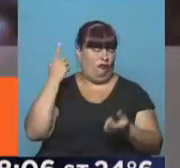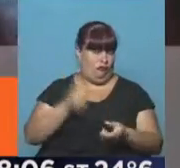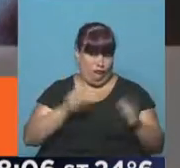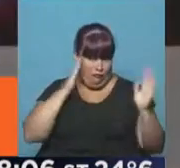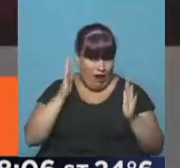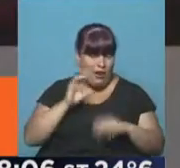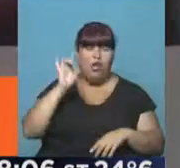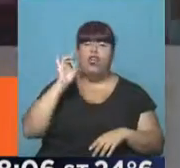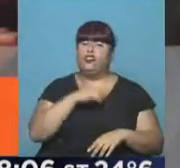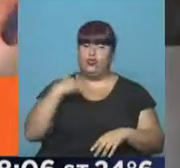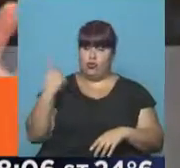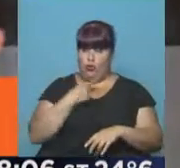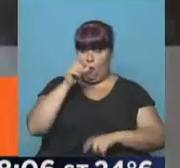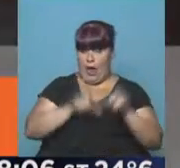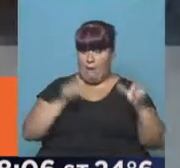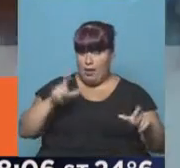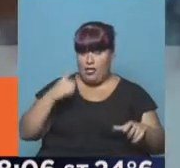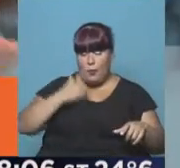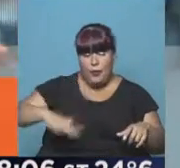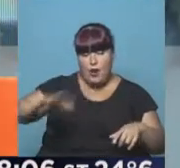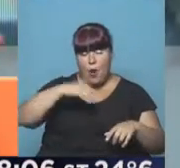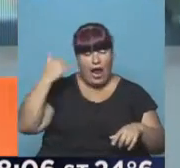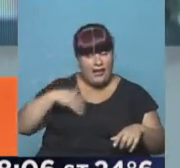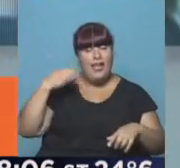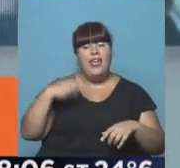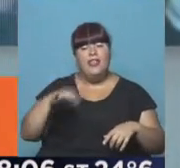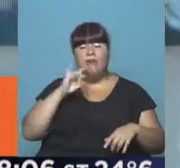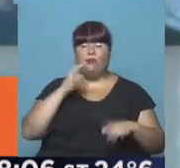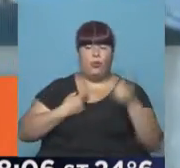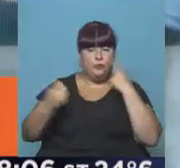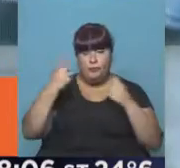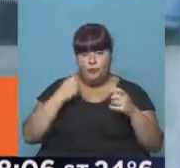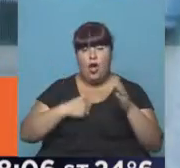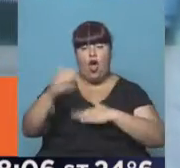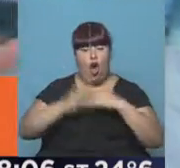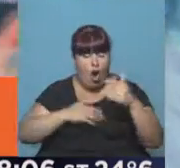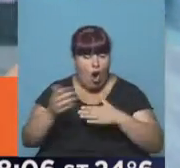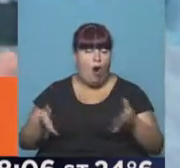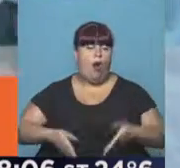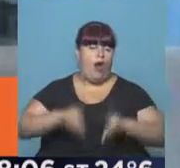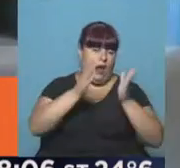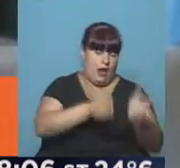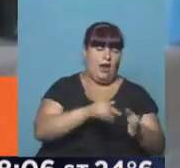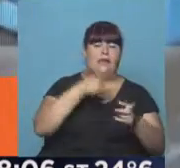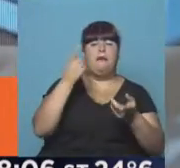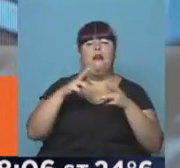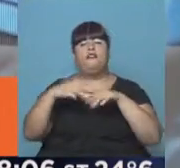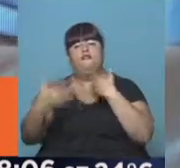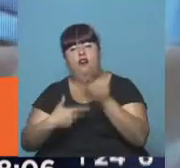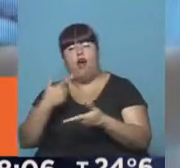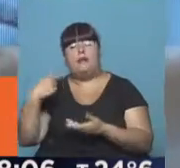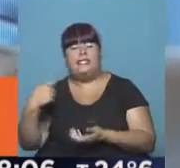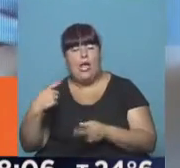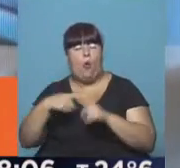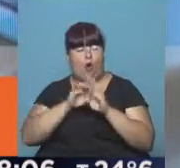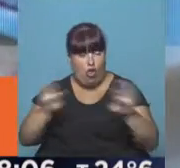están nosotros los habitantes de nuestro país poder prever con obras de infraestructura por un lado y con herramientas como los seguros